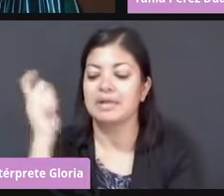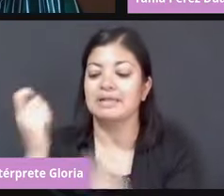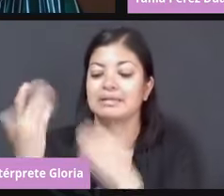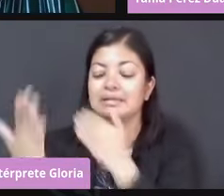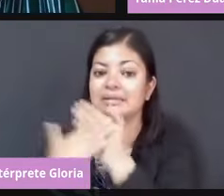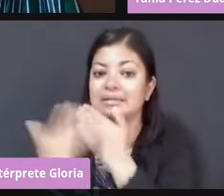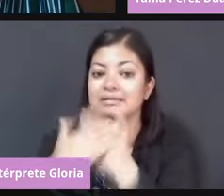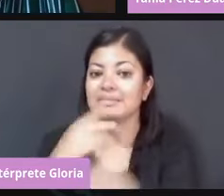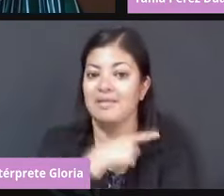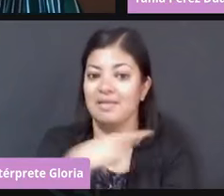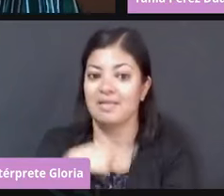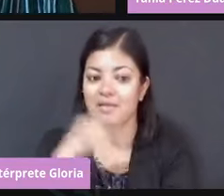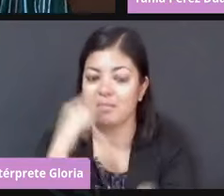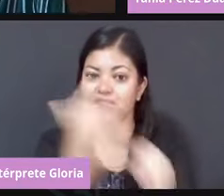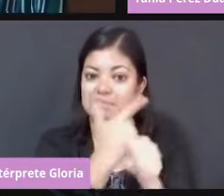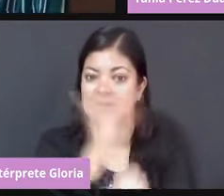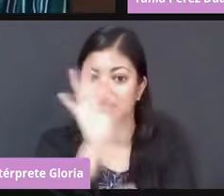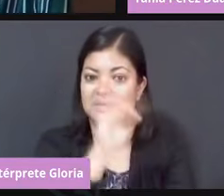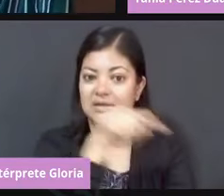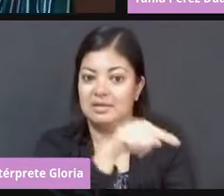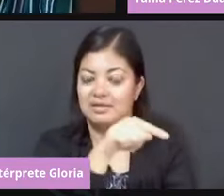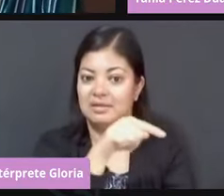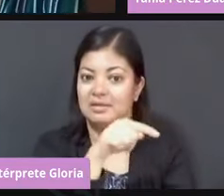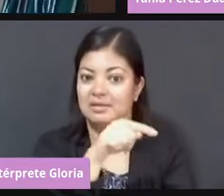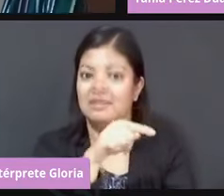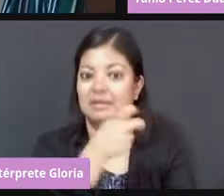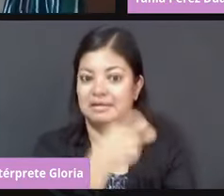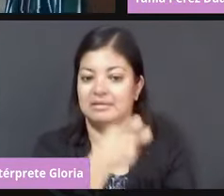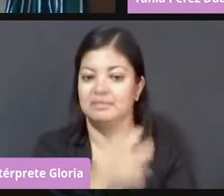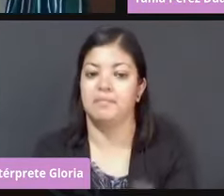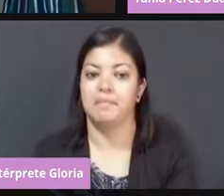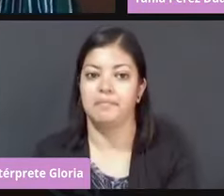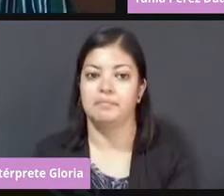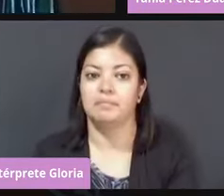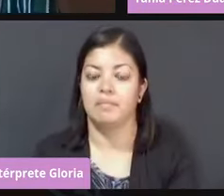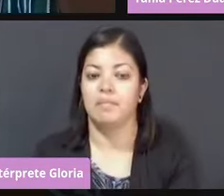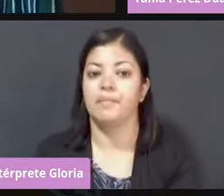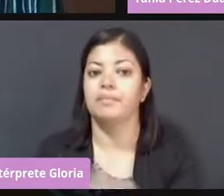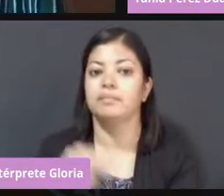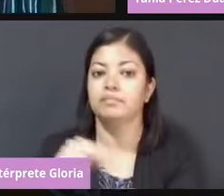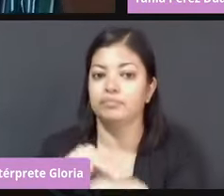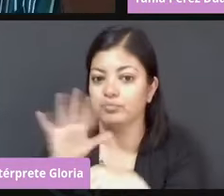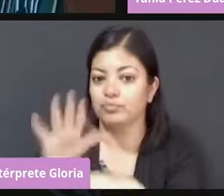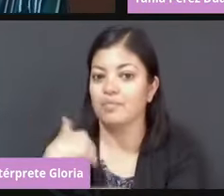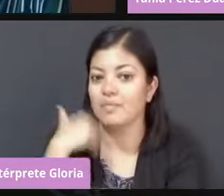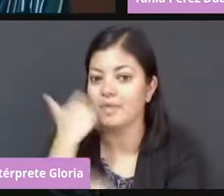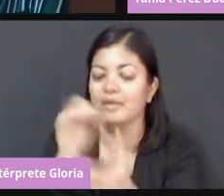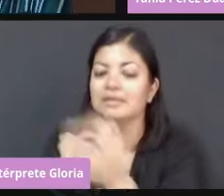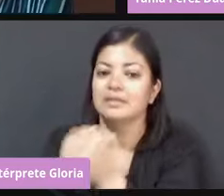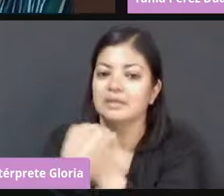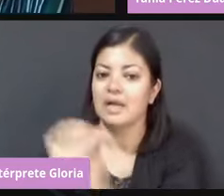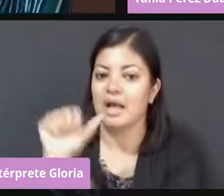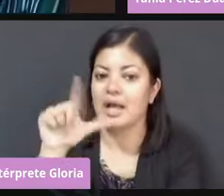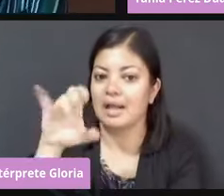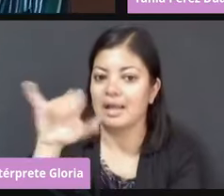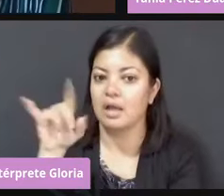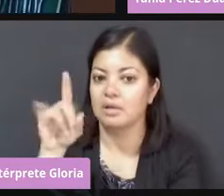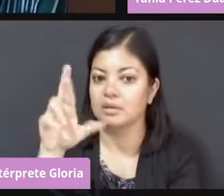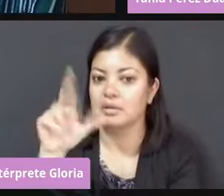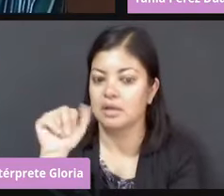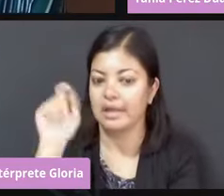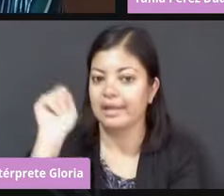consideración para el diagnóstico. Híjole. Doctora, pues mire, quiero saludar a Alejandra Adame, psicóloga